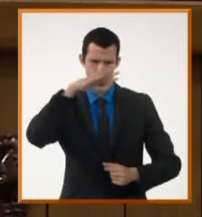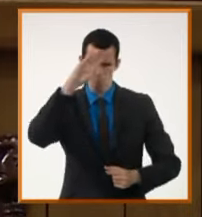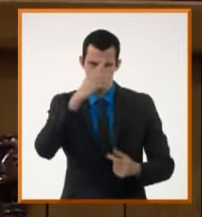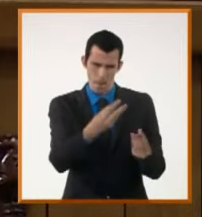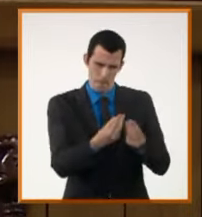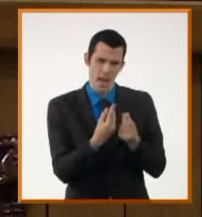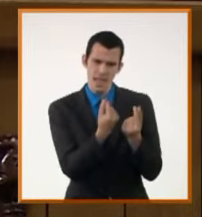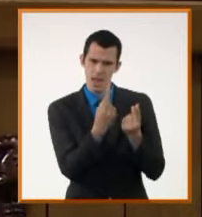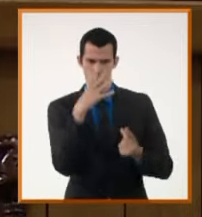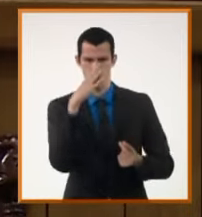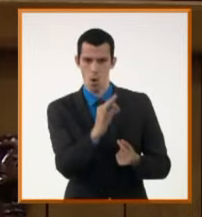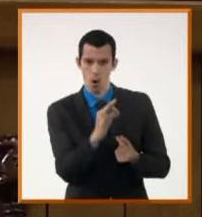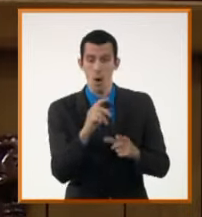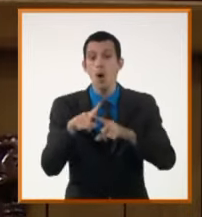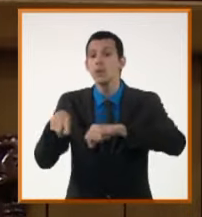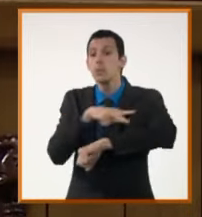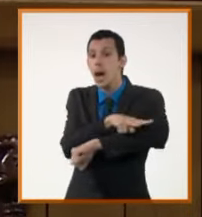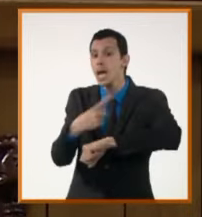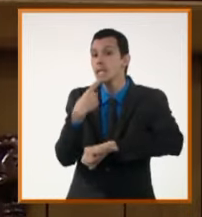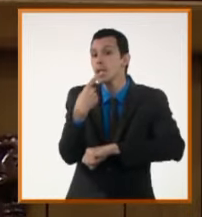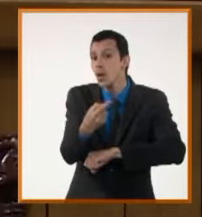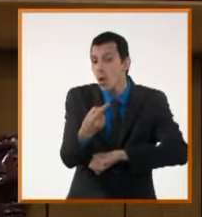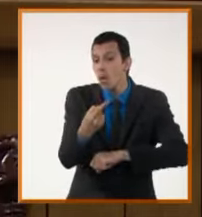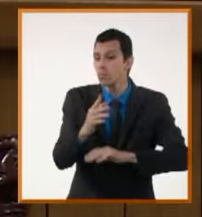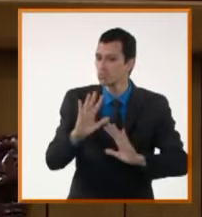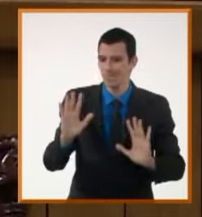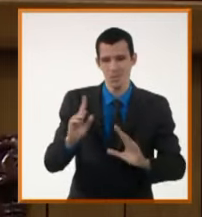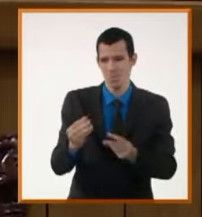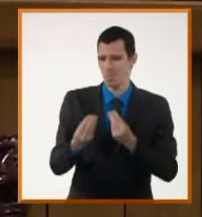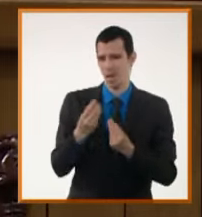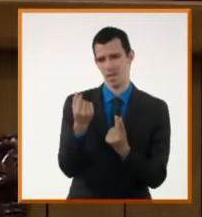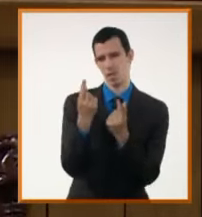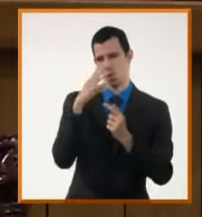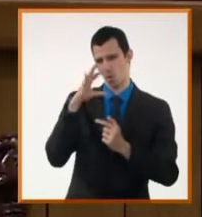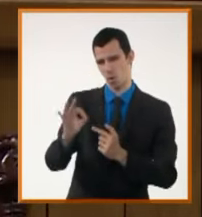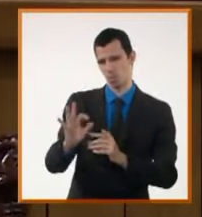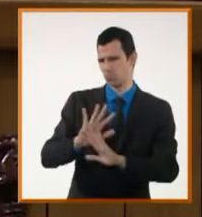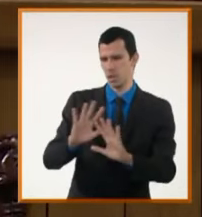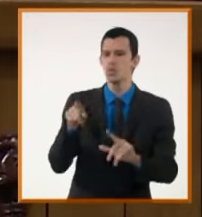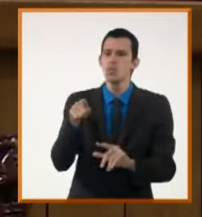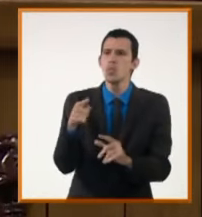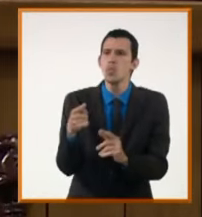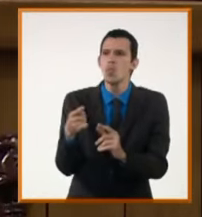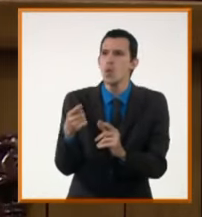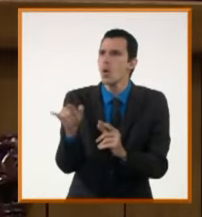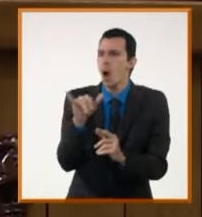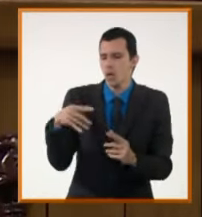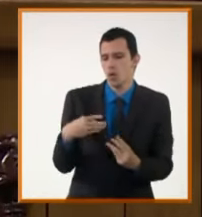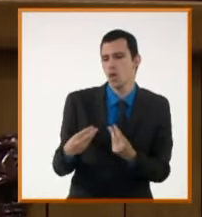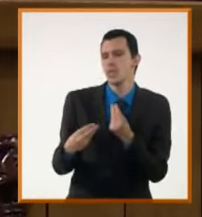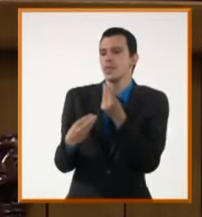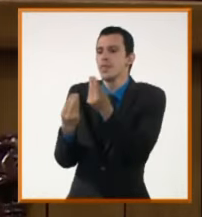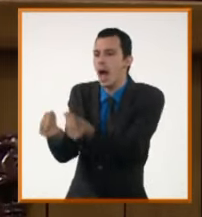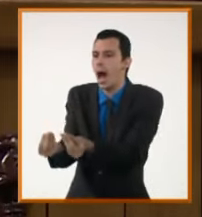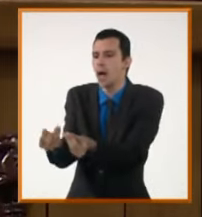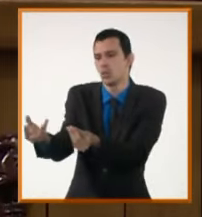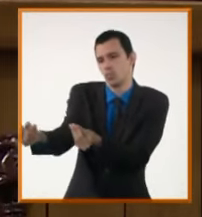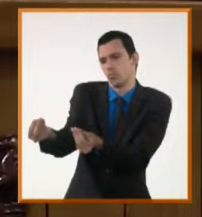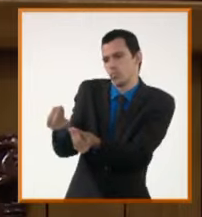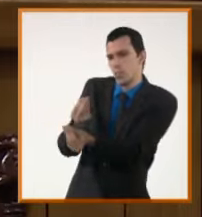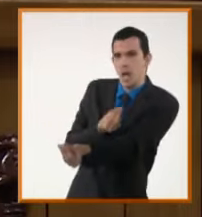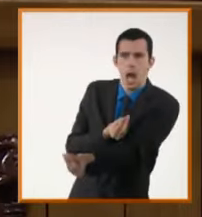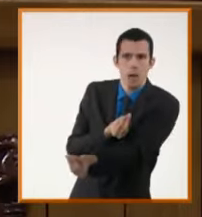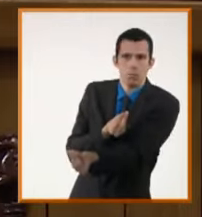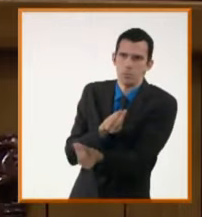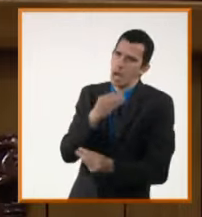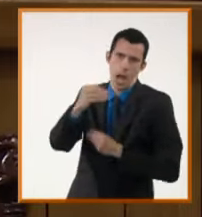hoy tenemos la posibilidad de adquirir un nivel importante de productos que hoy son importados sin la necesidad